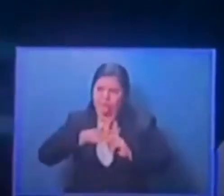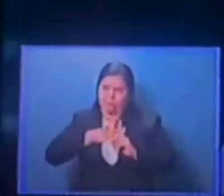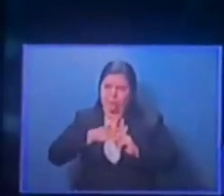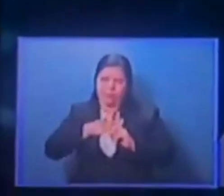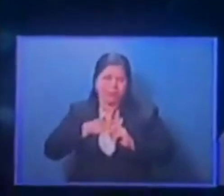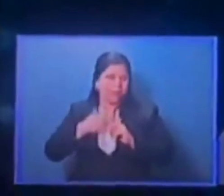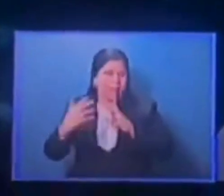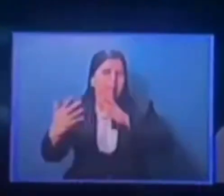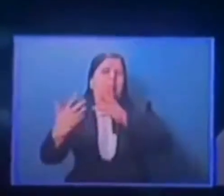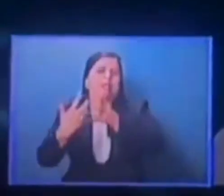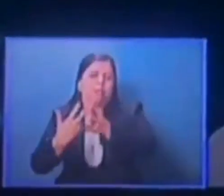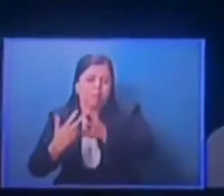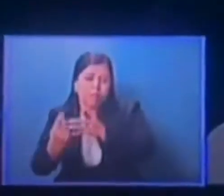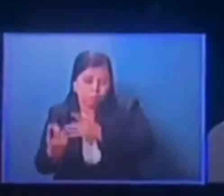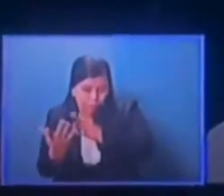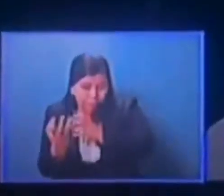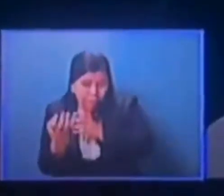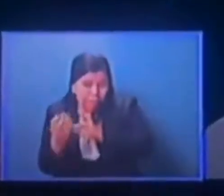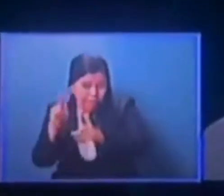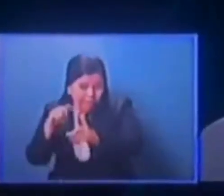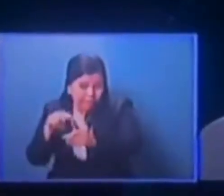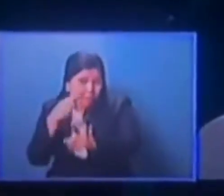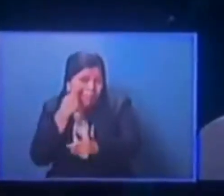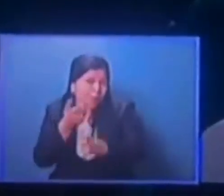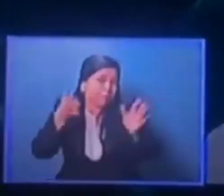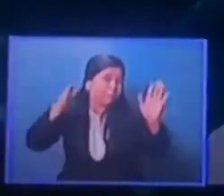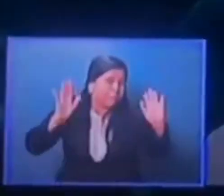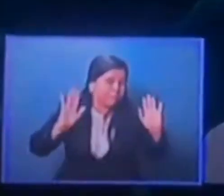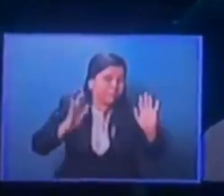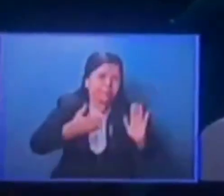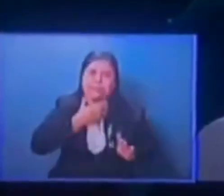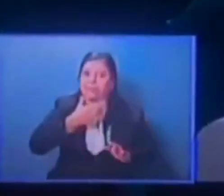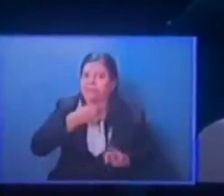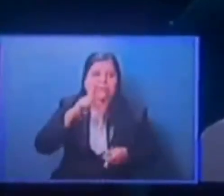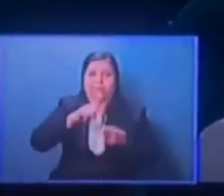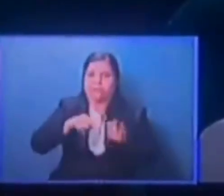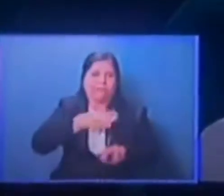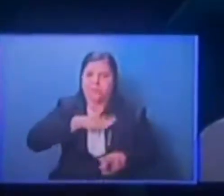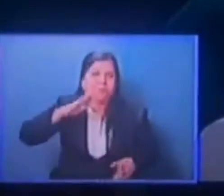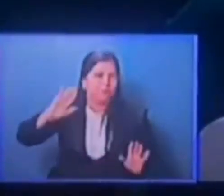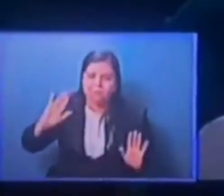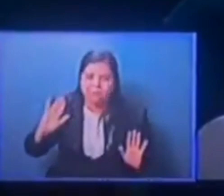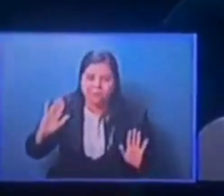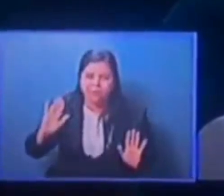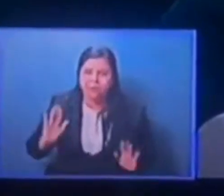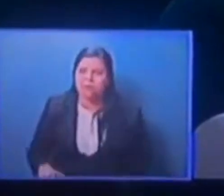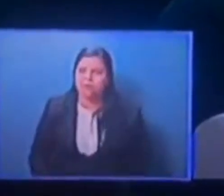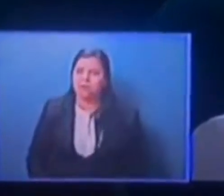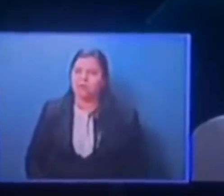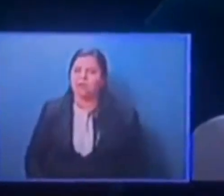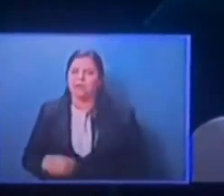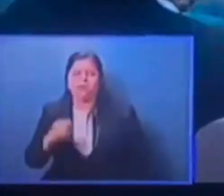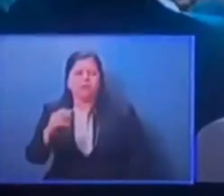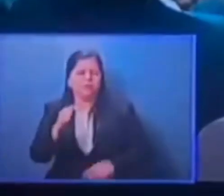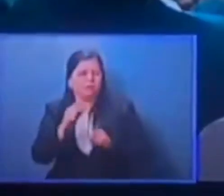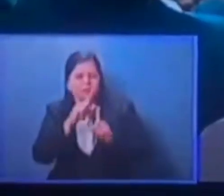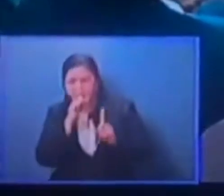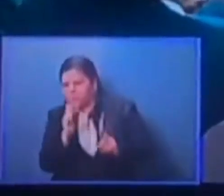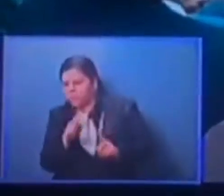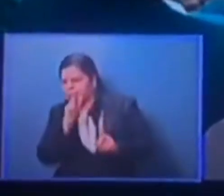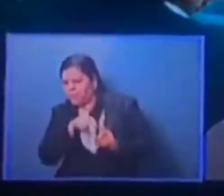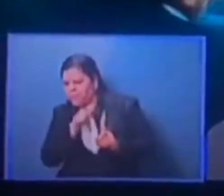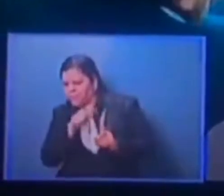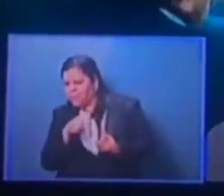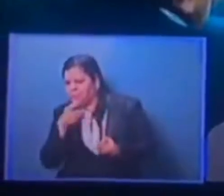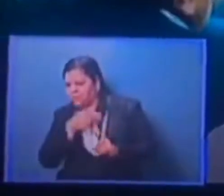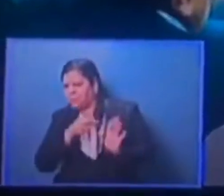no es coherente al perfil que se busca, pues es difícil que lo pueda cumplir. Y podría entenderse que ese perfil, en base a que